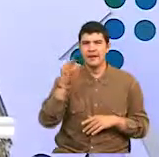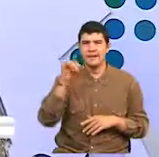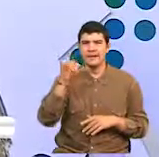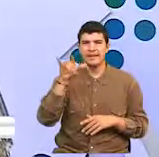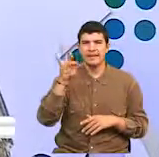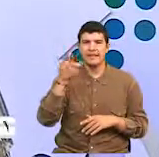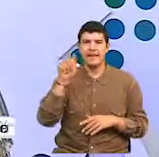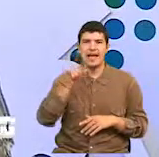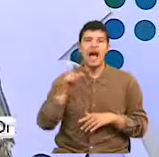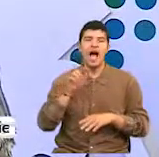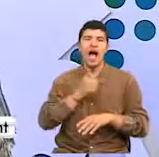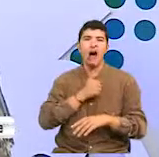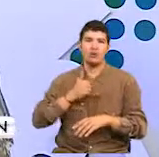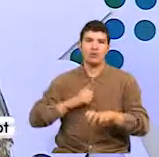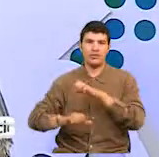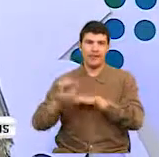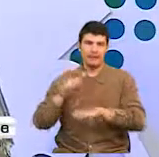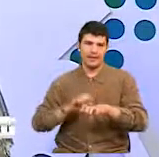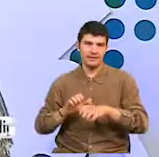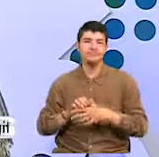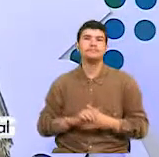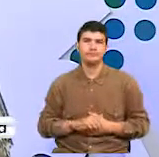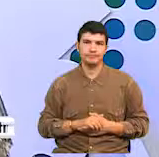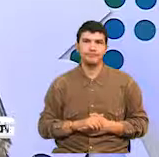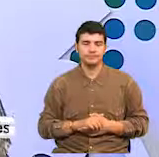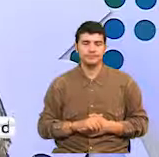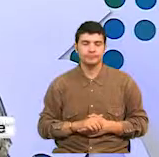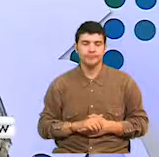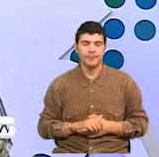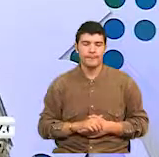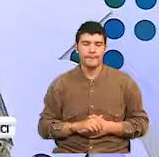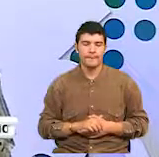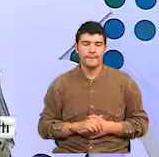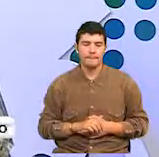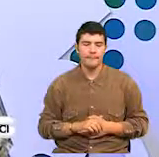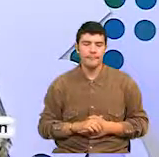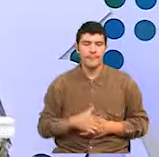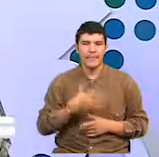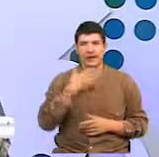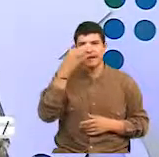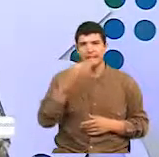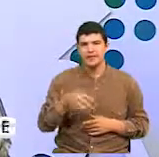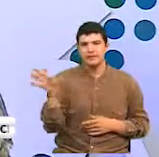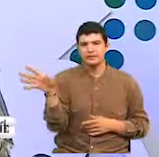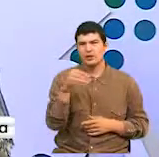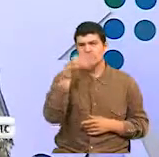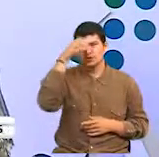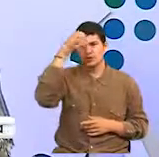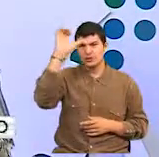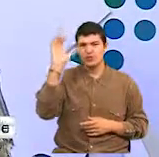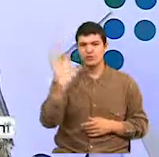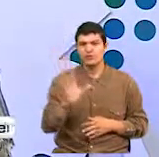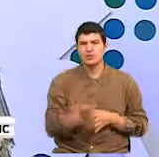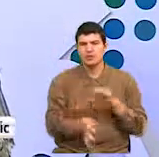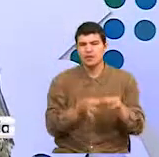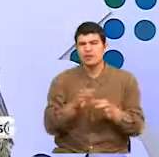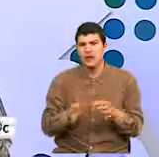de autodefensas, y realmente en todos esos consejos de seguridad donde nos